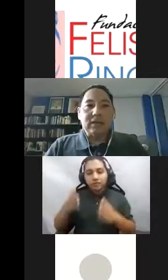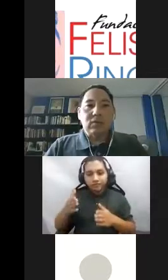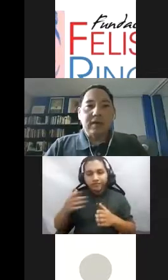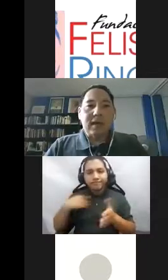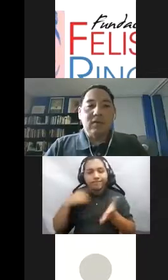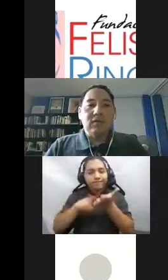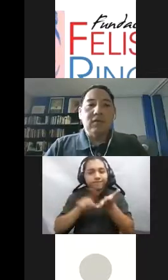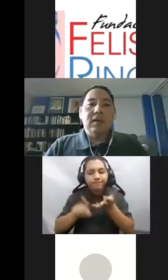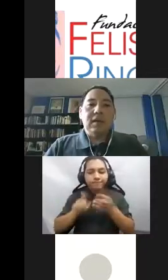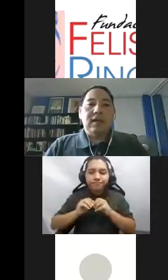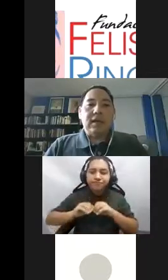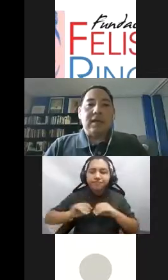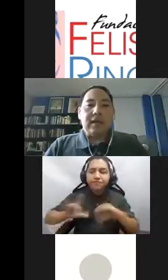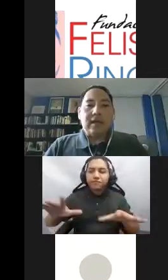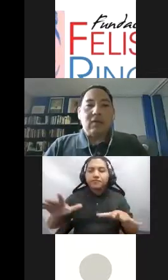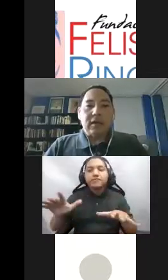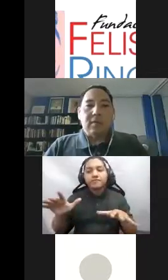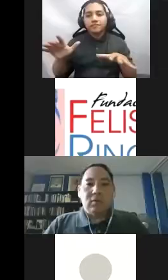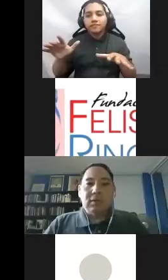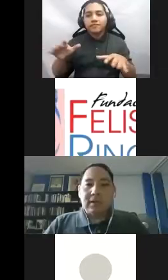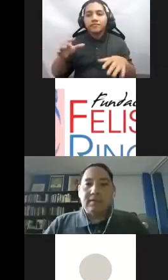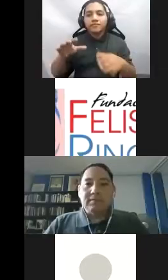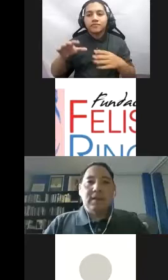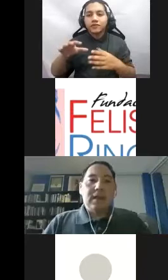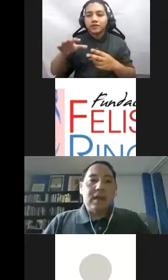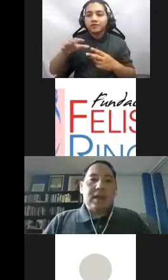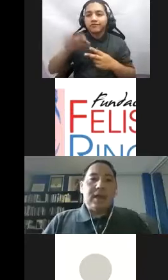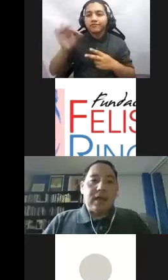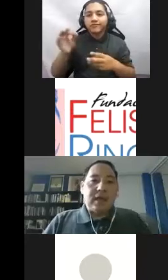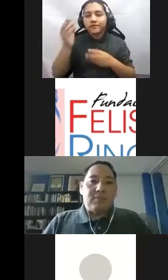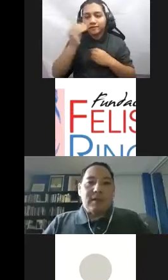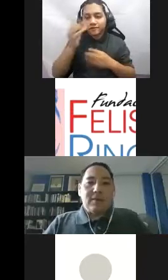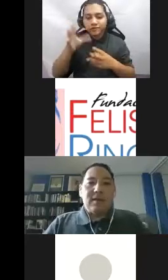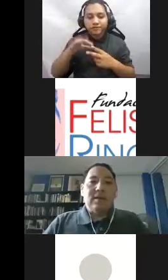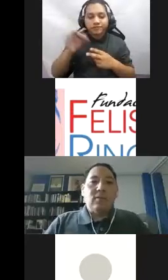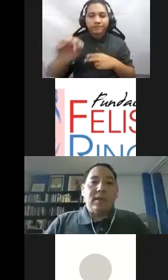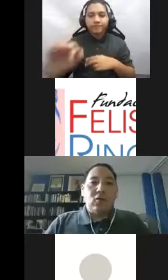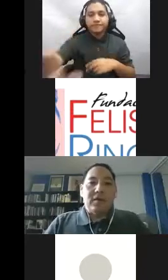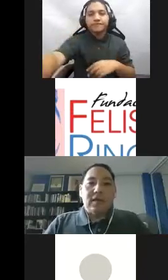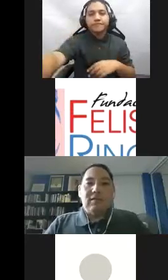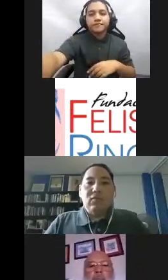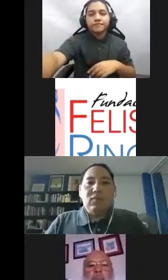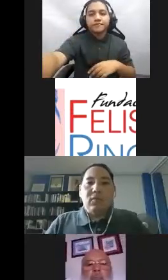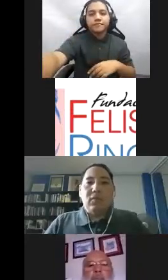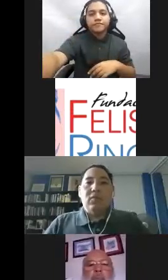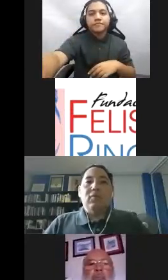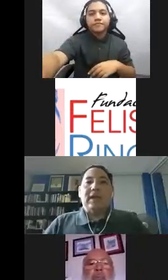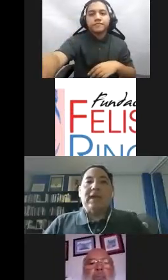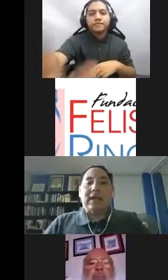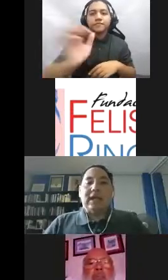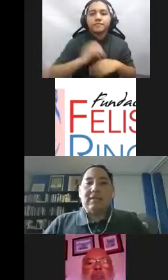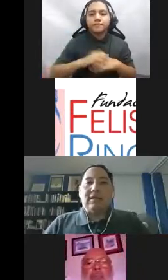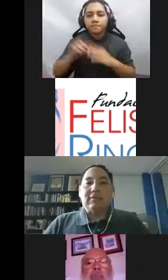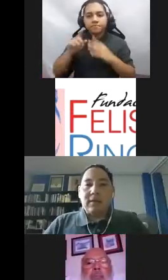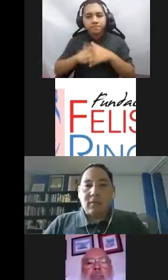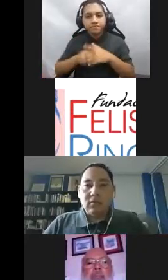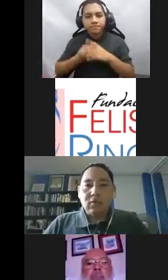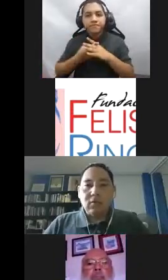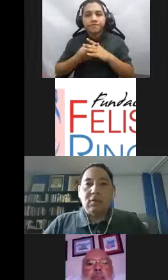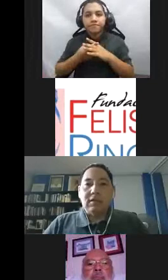compartir esos hallazgos que logramos obtener. Primeramente voy a comenzar hablando un poco